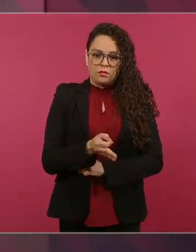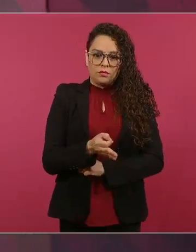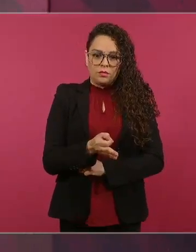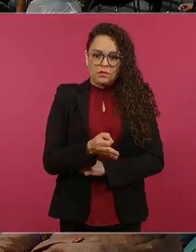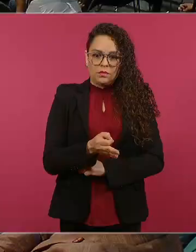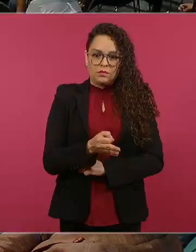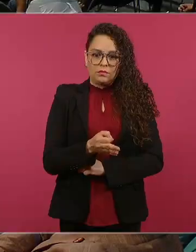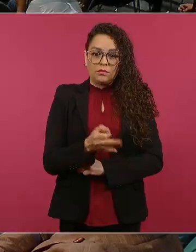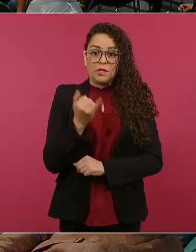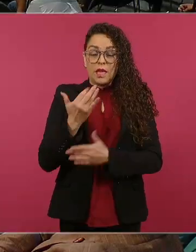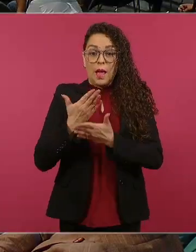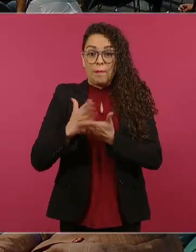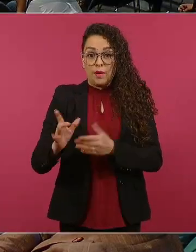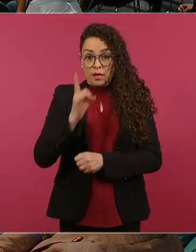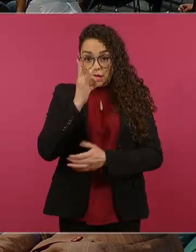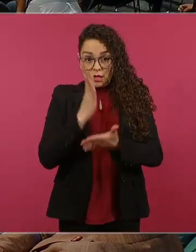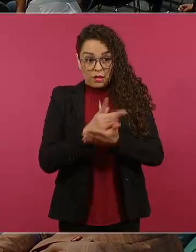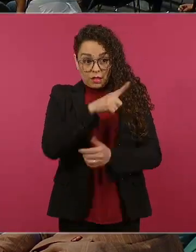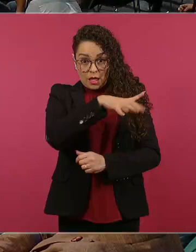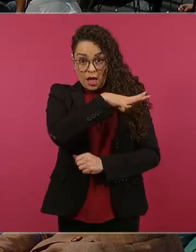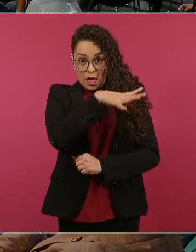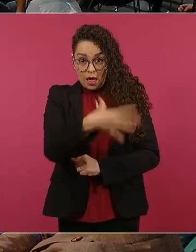Cienfuegos,